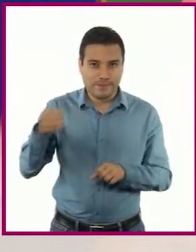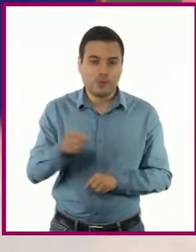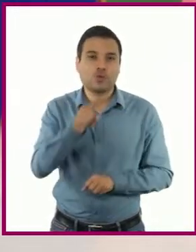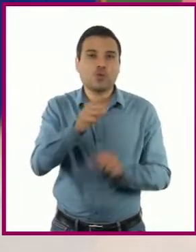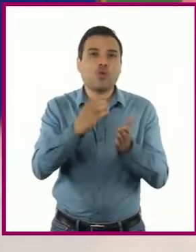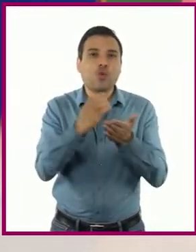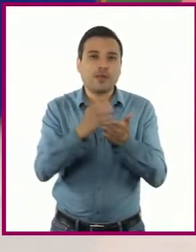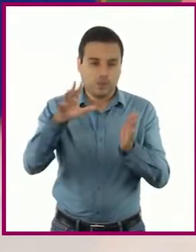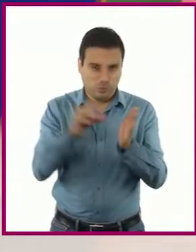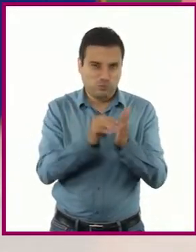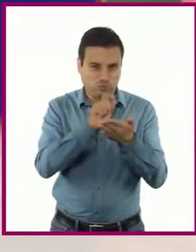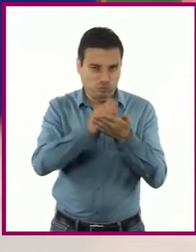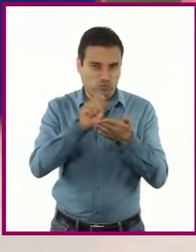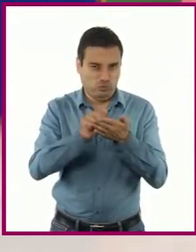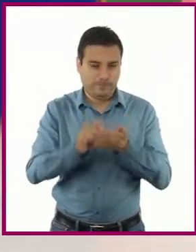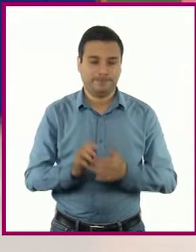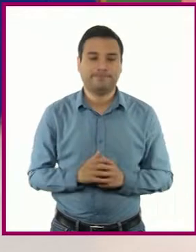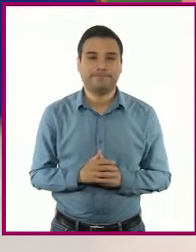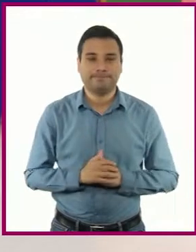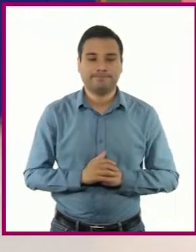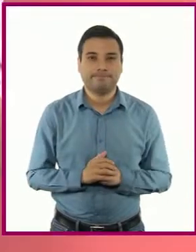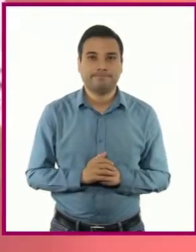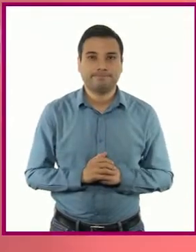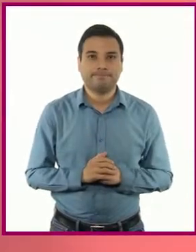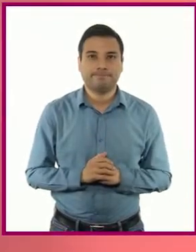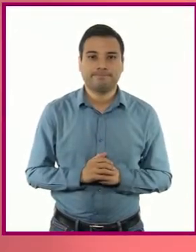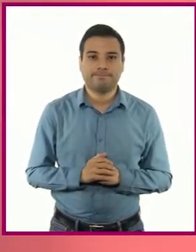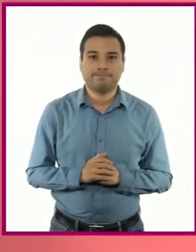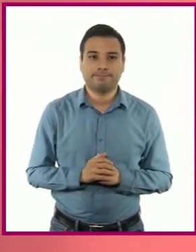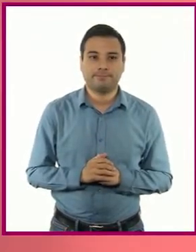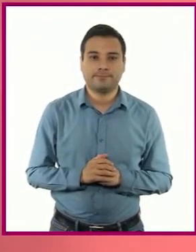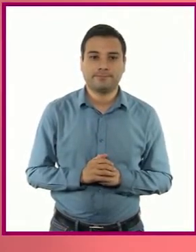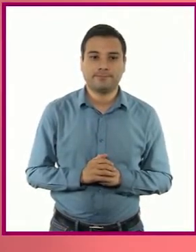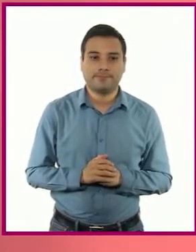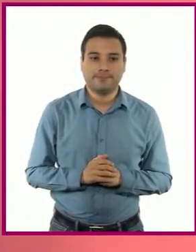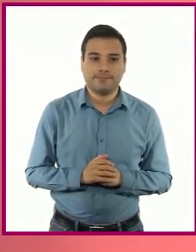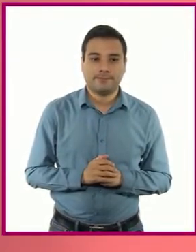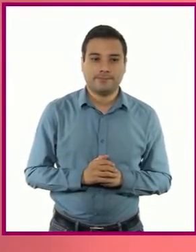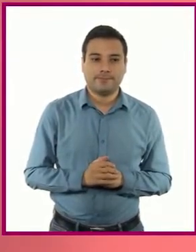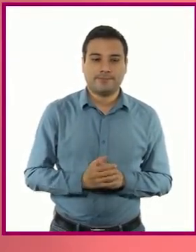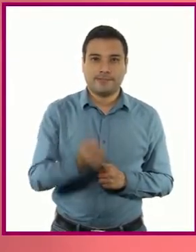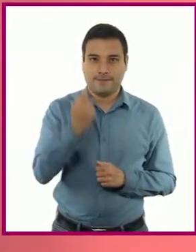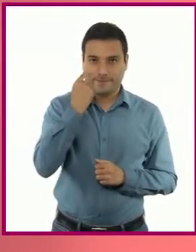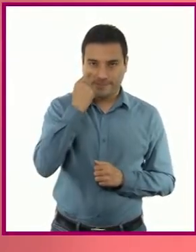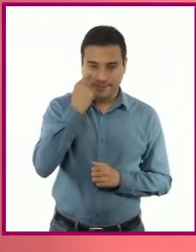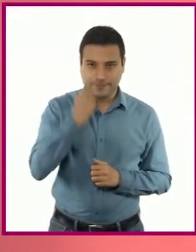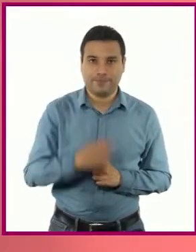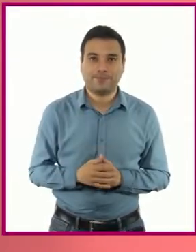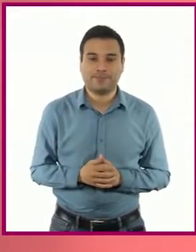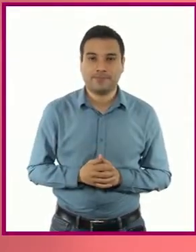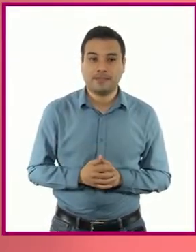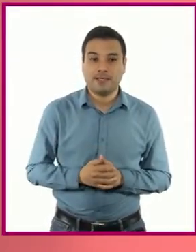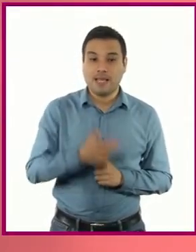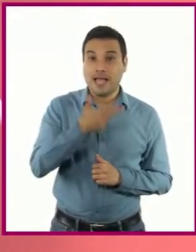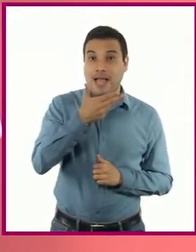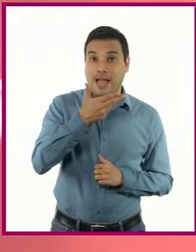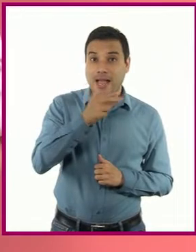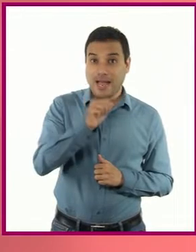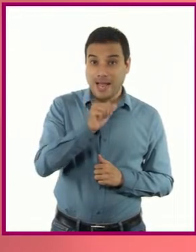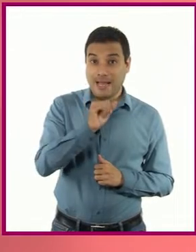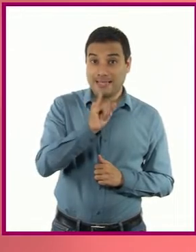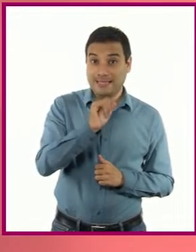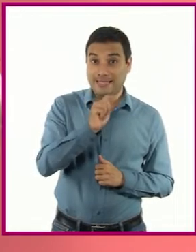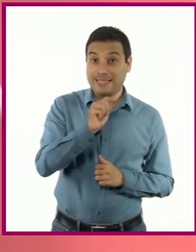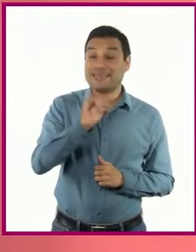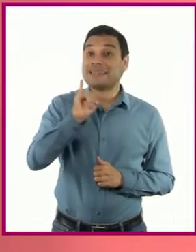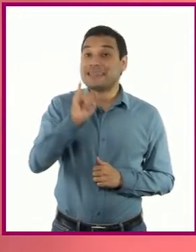tomen nota de los ejemplos. Haití tiene su sílaba tónica en ti. Al acomodarla